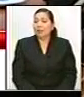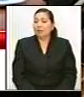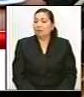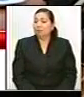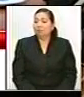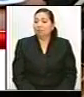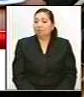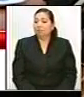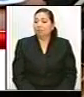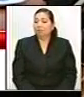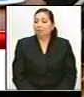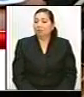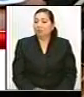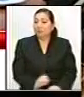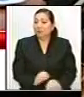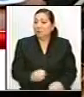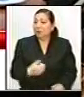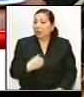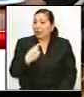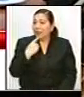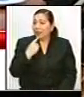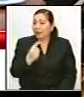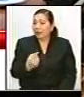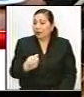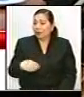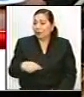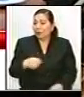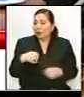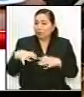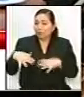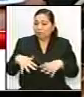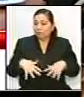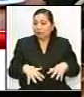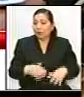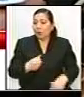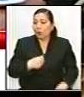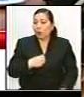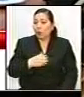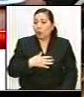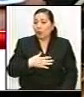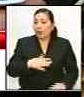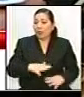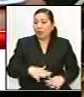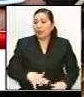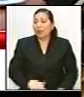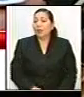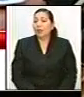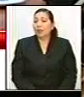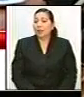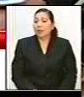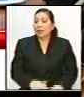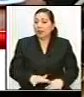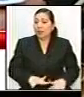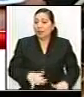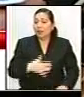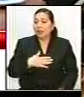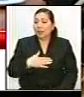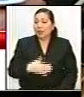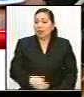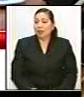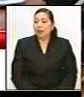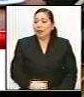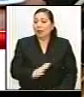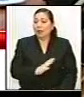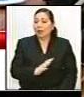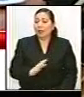envuelta. Nadie puede denunciarnos que nosotros somos invasores, solamente el dueño del terreno. ¿Y sabe quién es el dueño del terreno, señor obispo? Le dije, es el